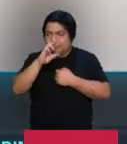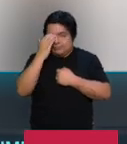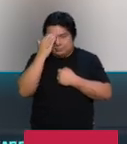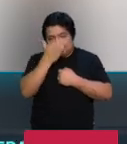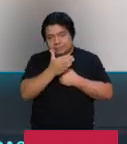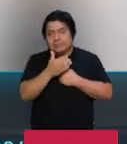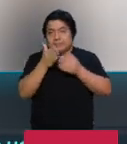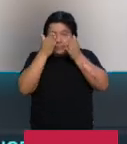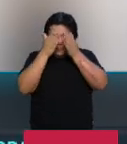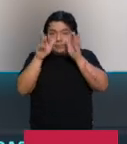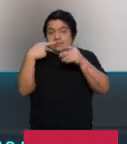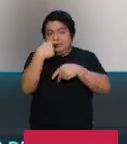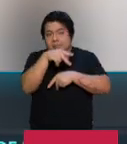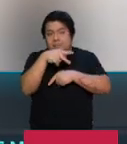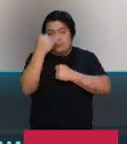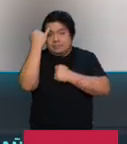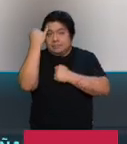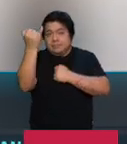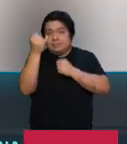visión pacifista del mundo